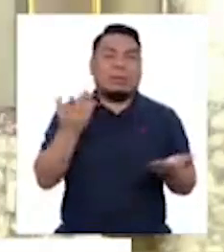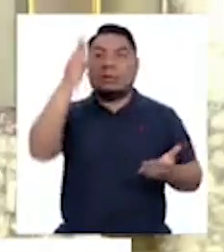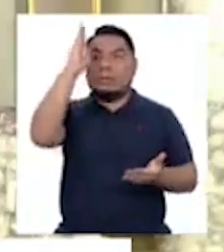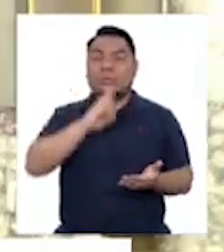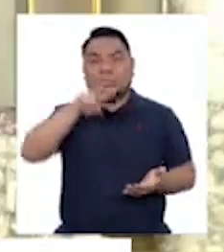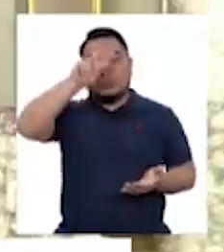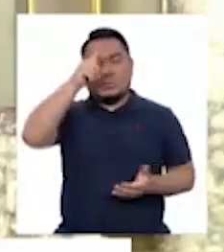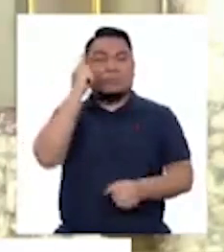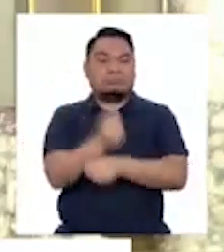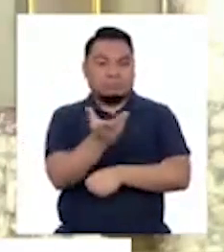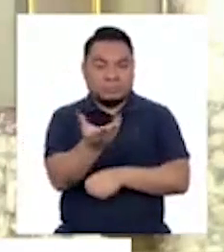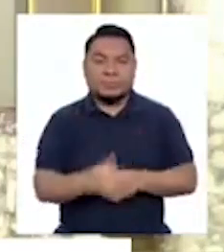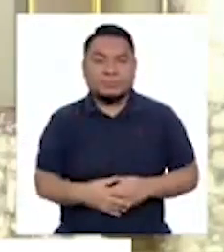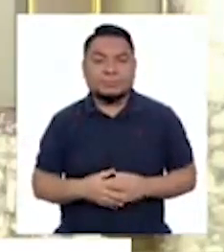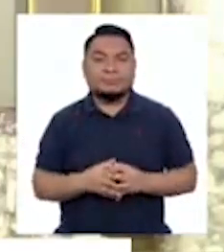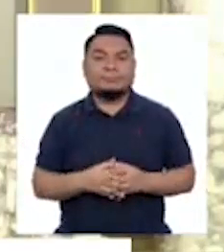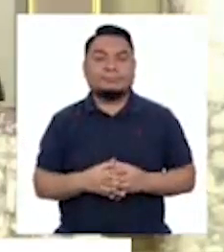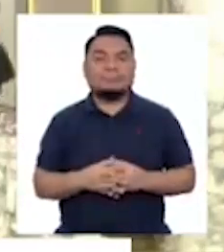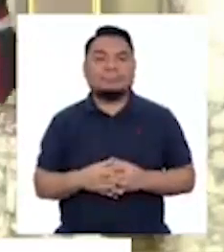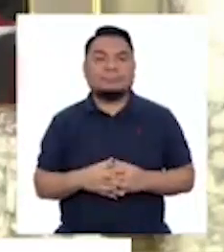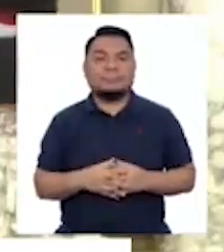y la patria os lo demanden.